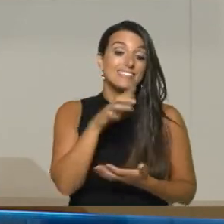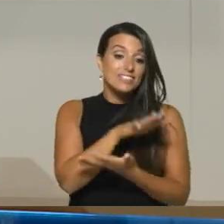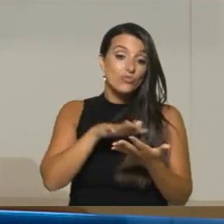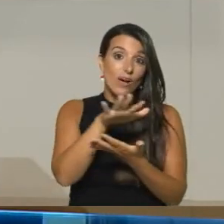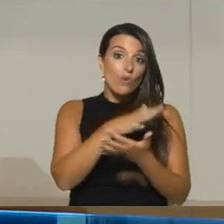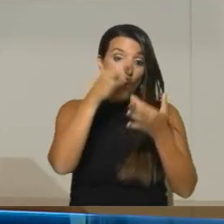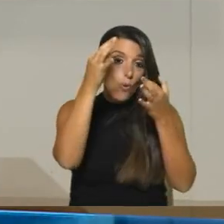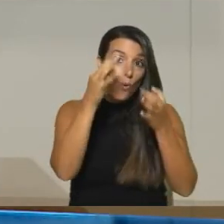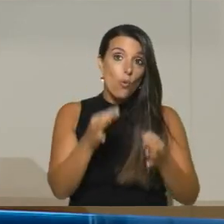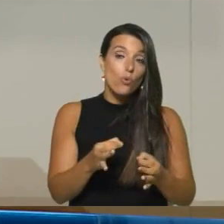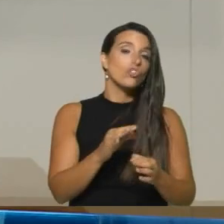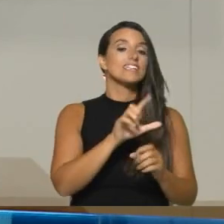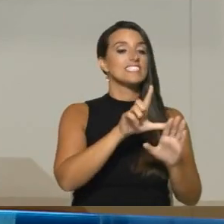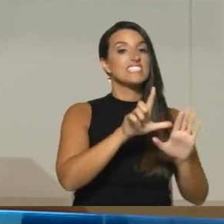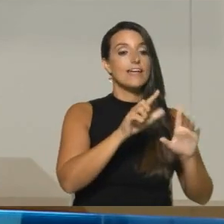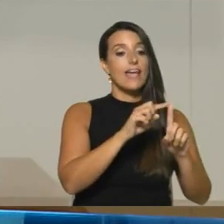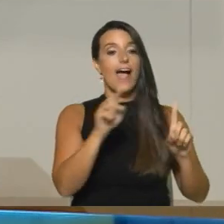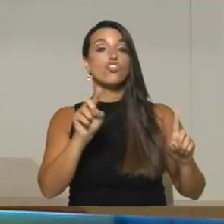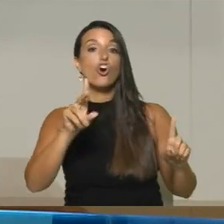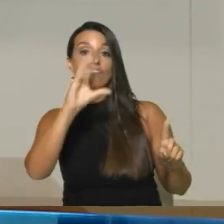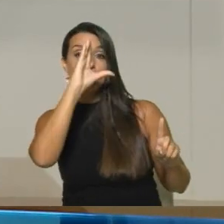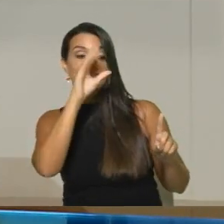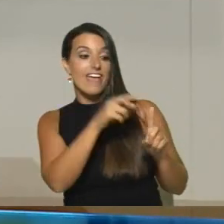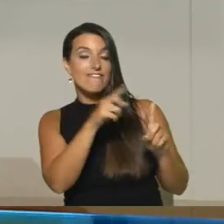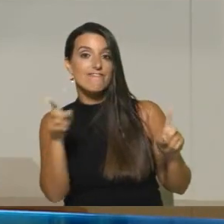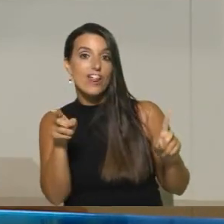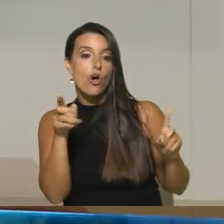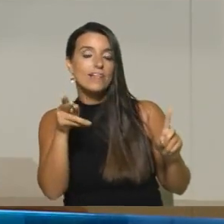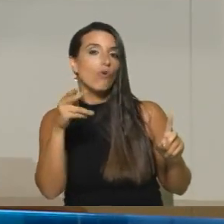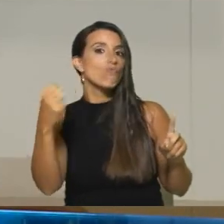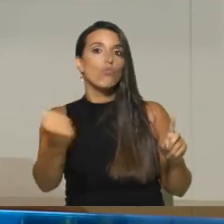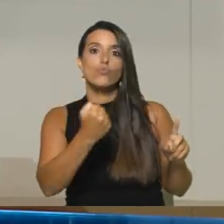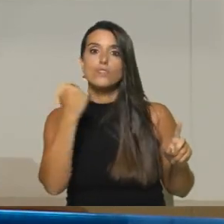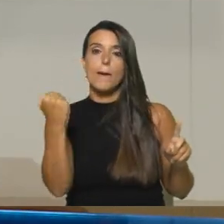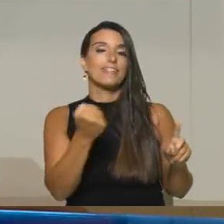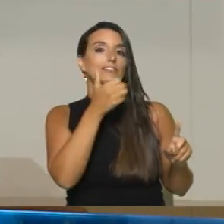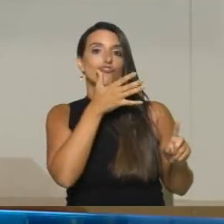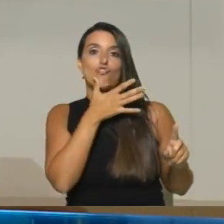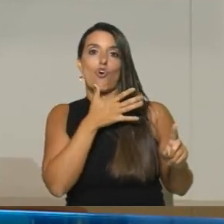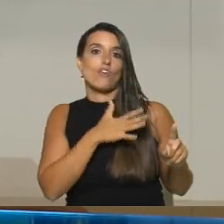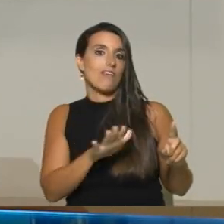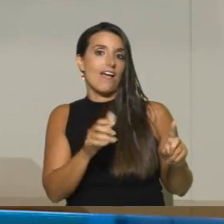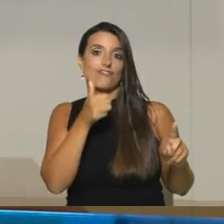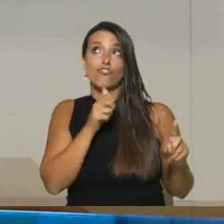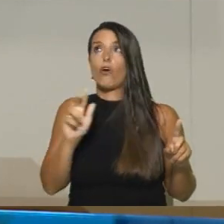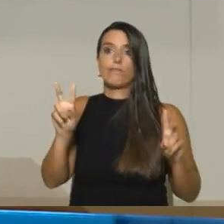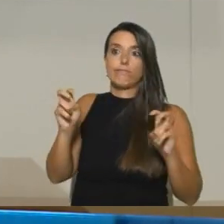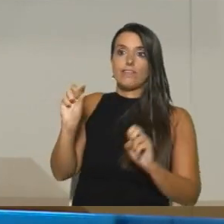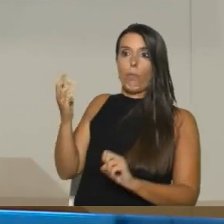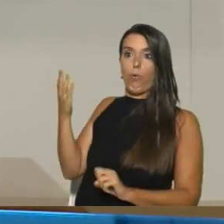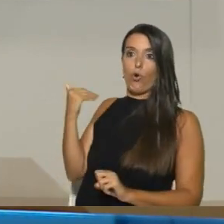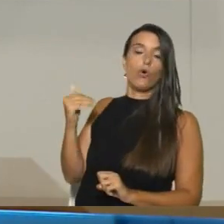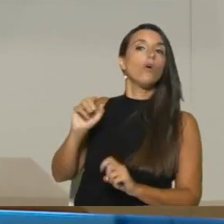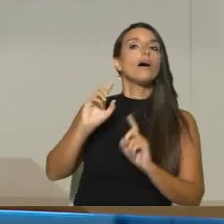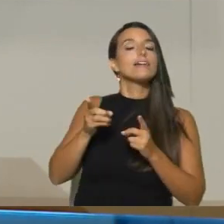en lo que va del 7 al 12 de febrero fueron hechos determinantes en la historia reciente entre comillas del Uruguay y